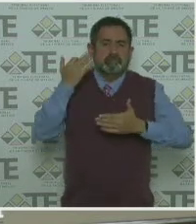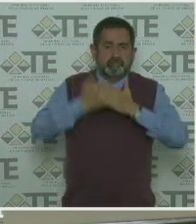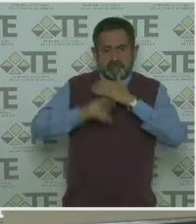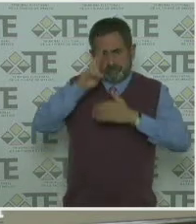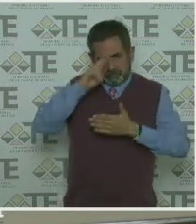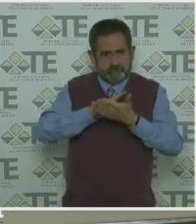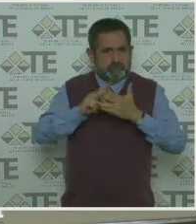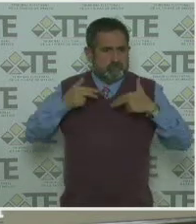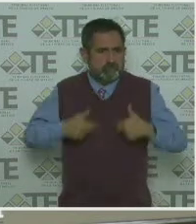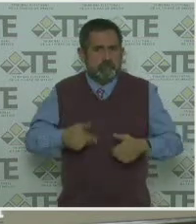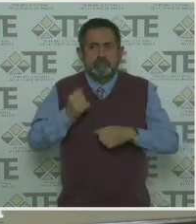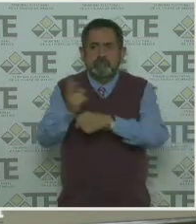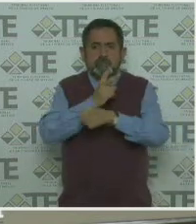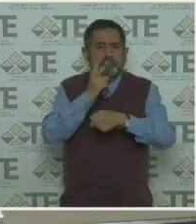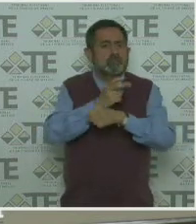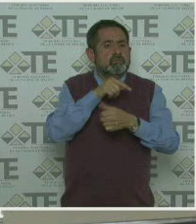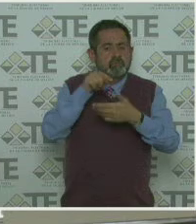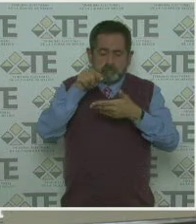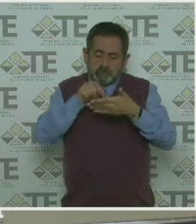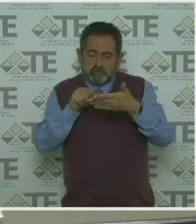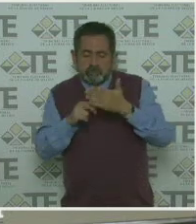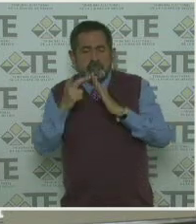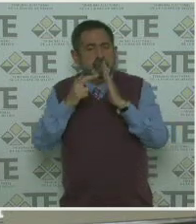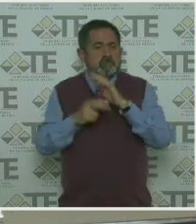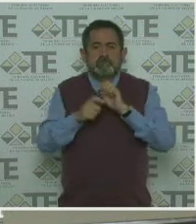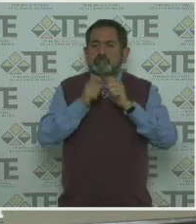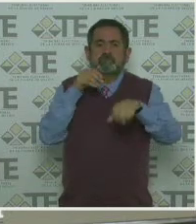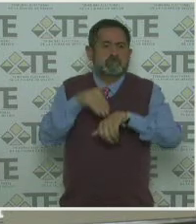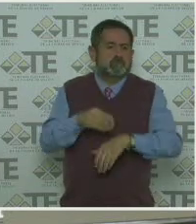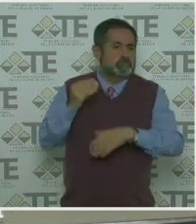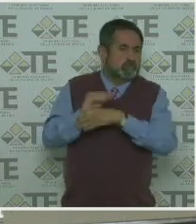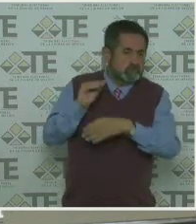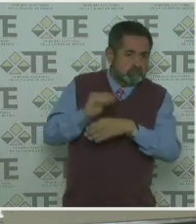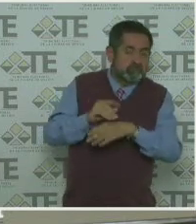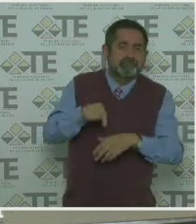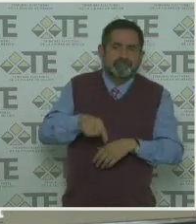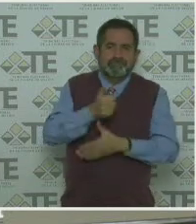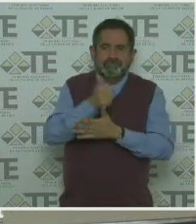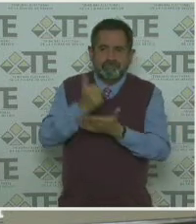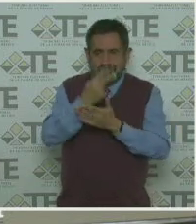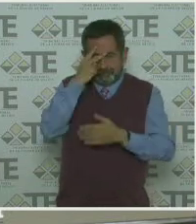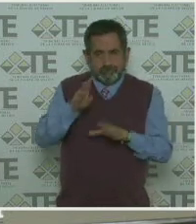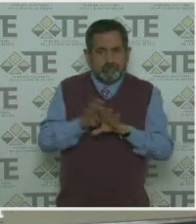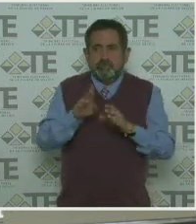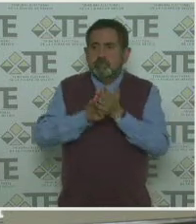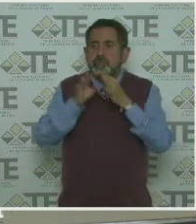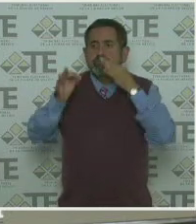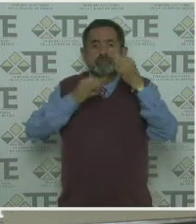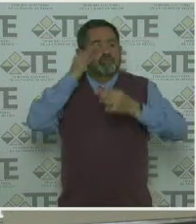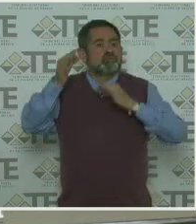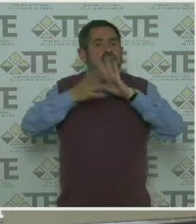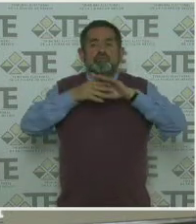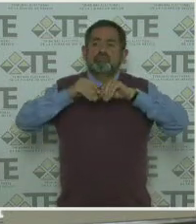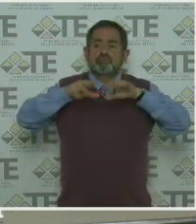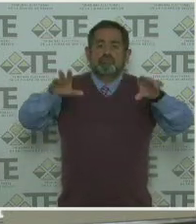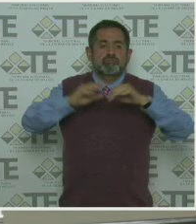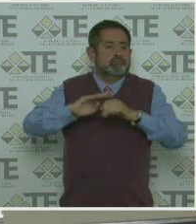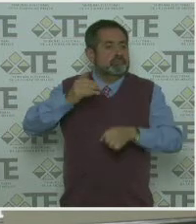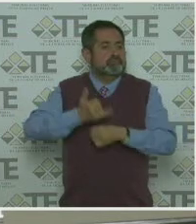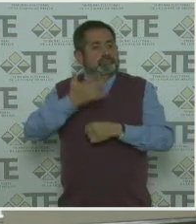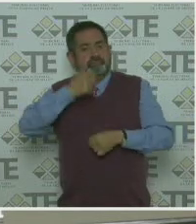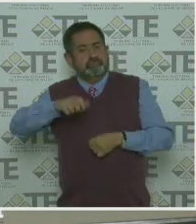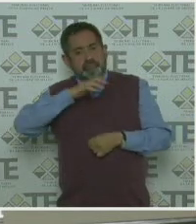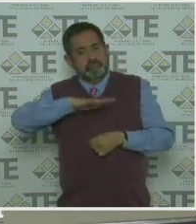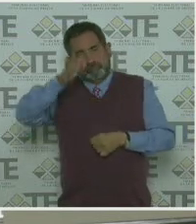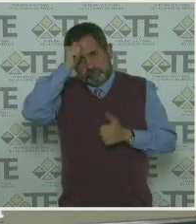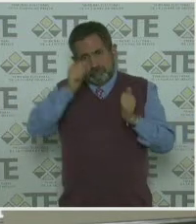las disposiciones de la convocatoria y del reglamento del Instituto Electoral de la Ciudad de México en materia de propaganda e inconformidades para el proceso de